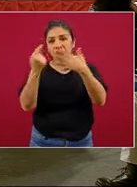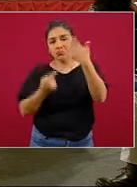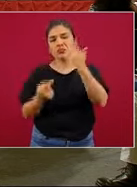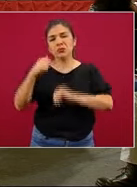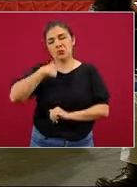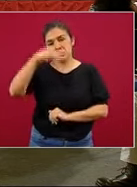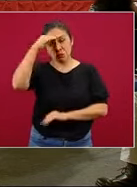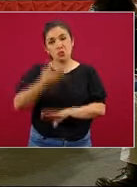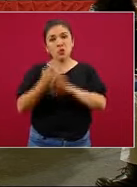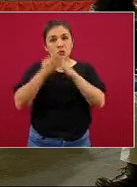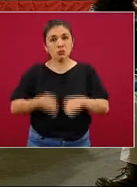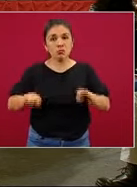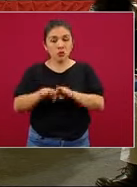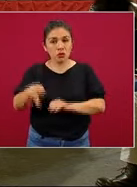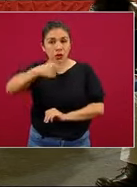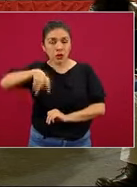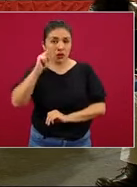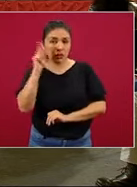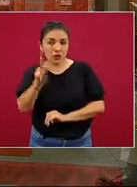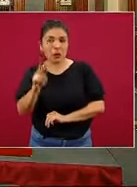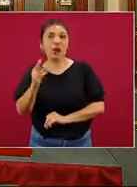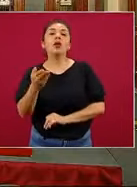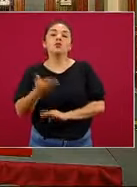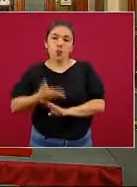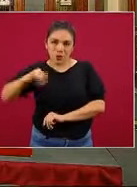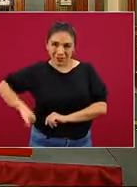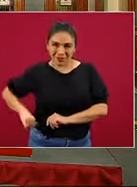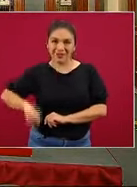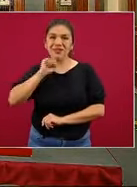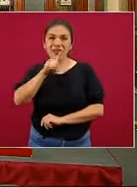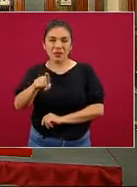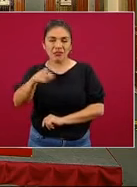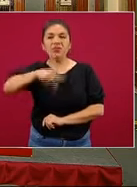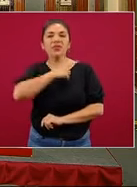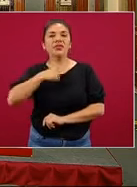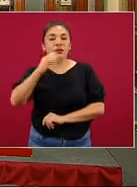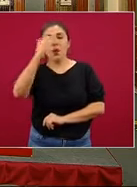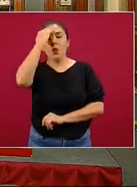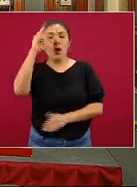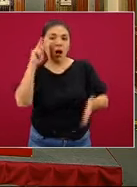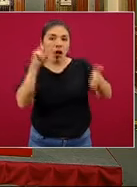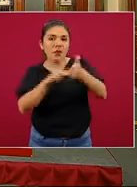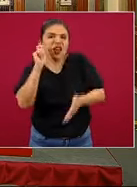consideramos son importantes y también interesantes que los conozca la población.